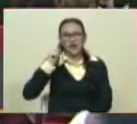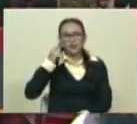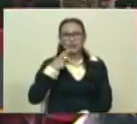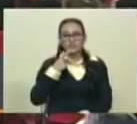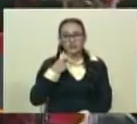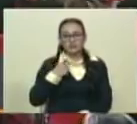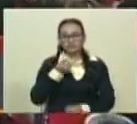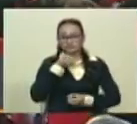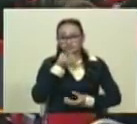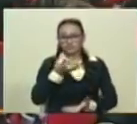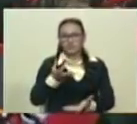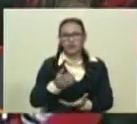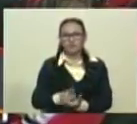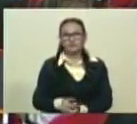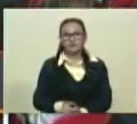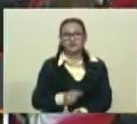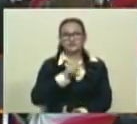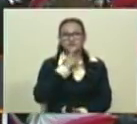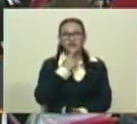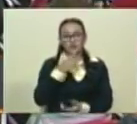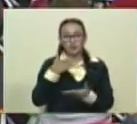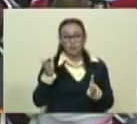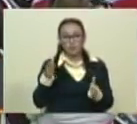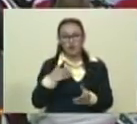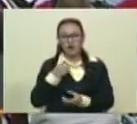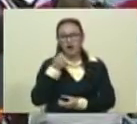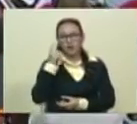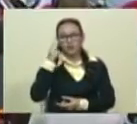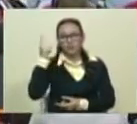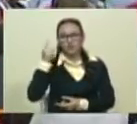secreto. En público.